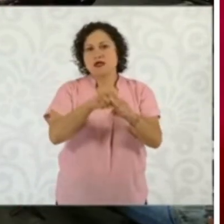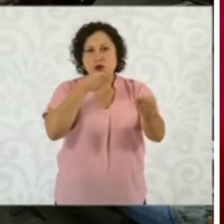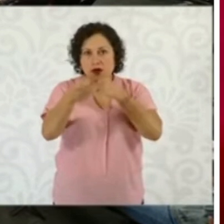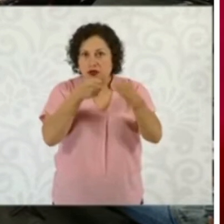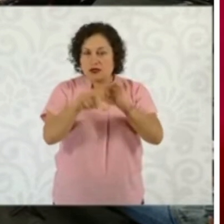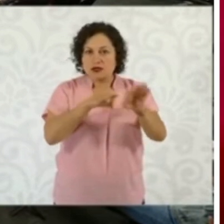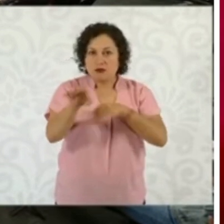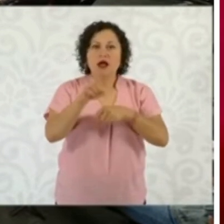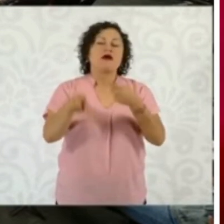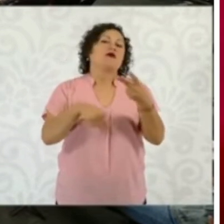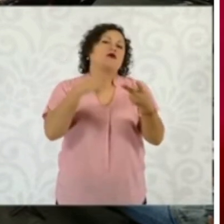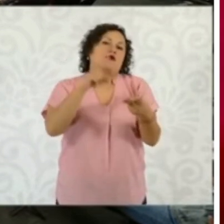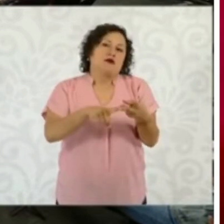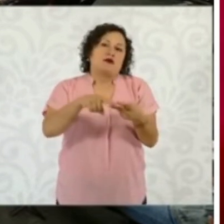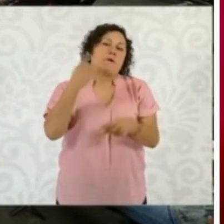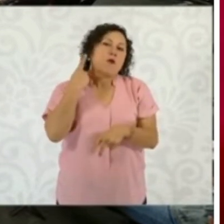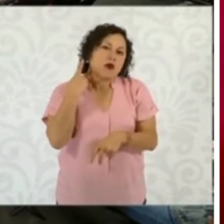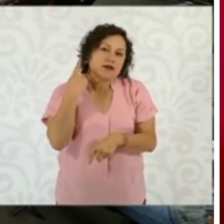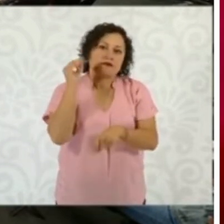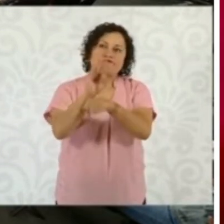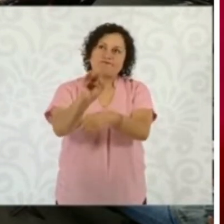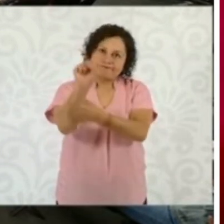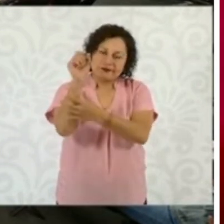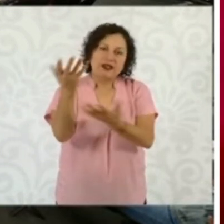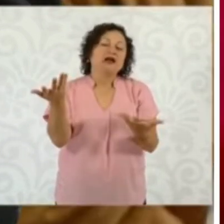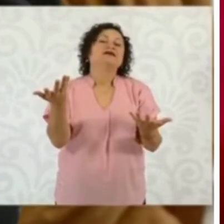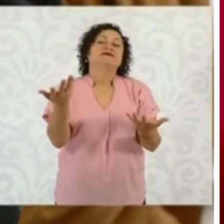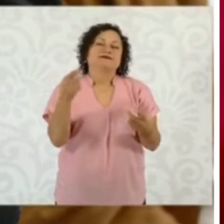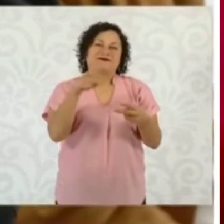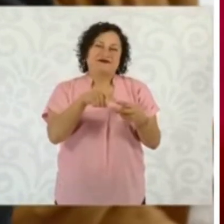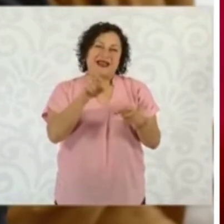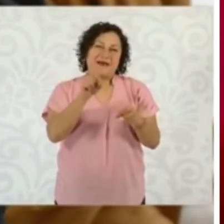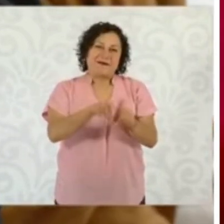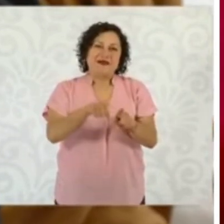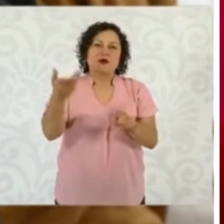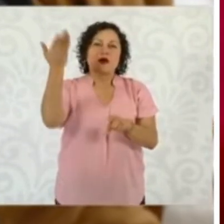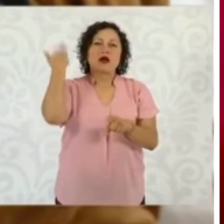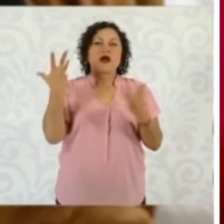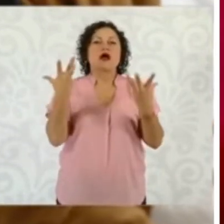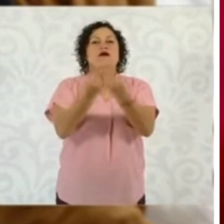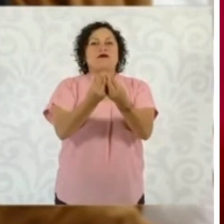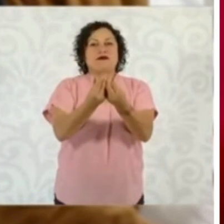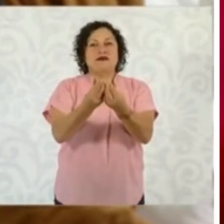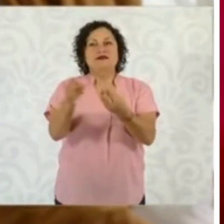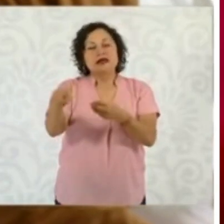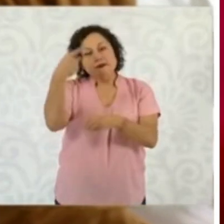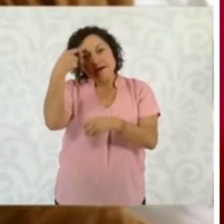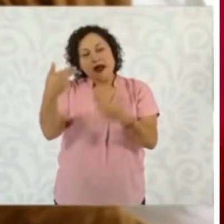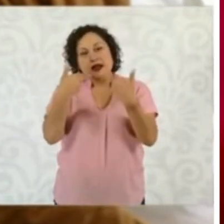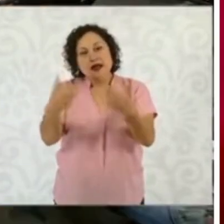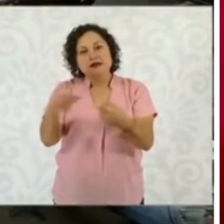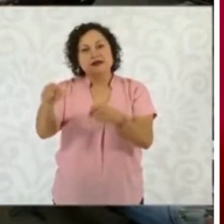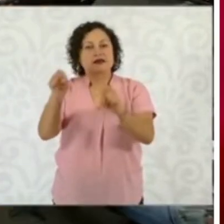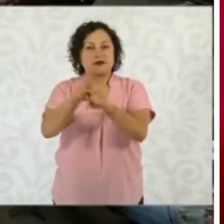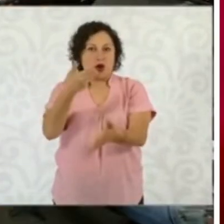pintor, y quien es el que promueve con otros artistas el programa de pago en especie para la Secretaría de Hacienda, que sigue vigente. Ese es el comentario, presidente.